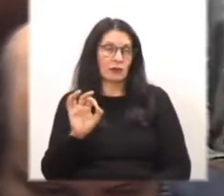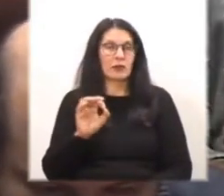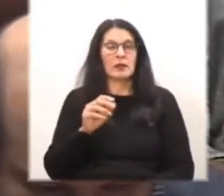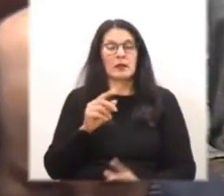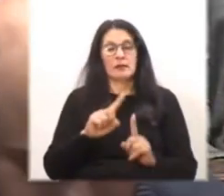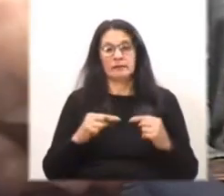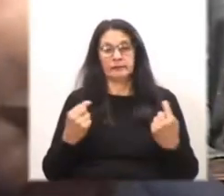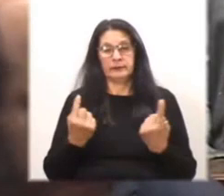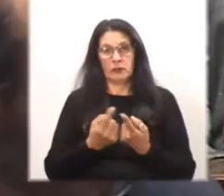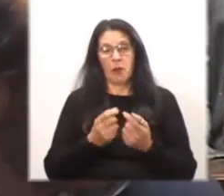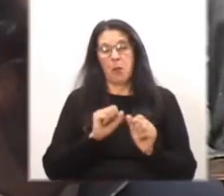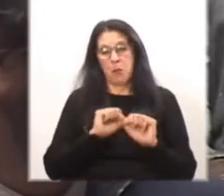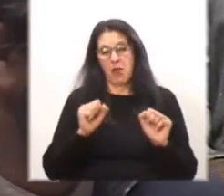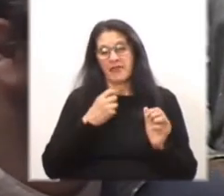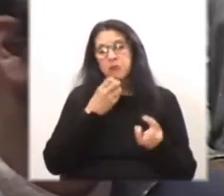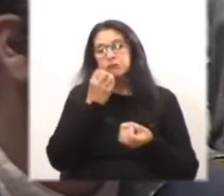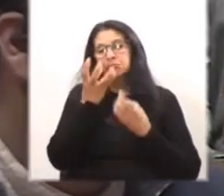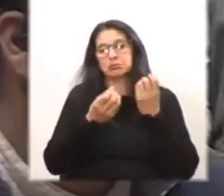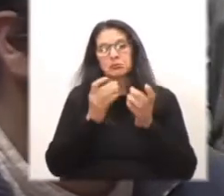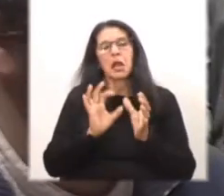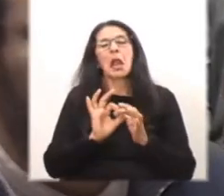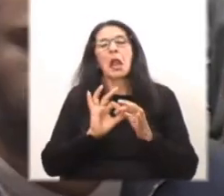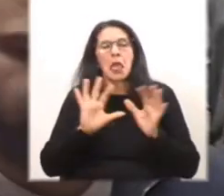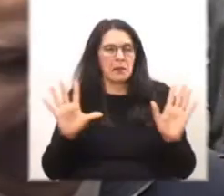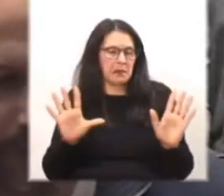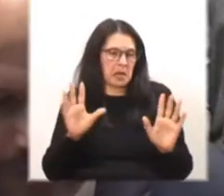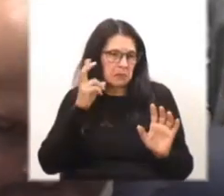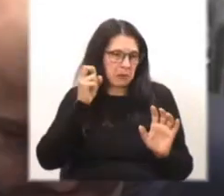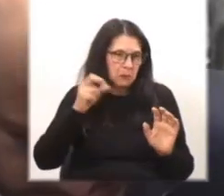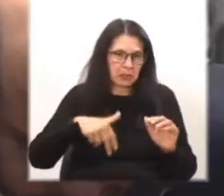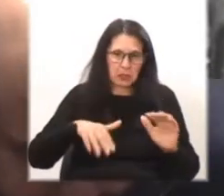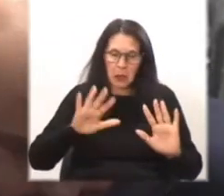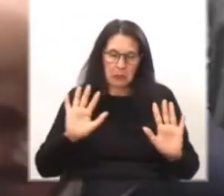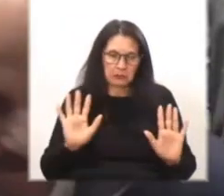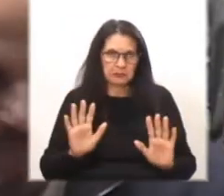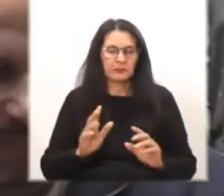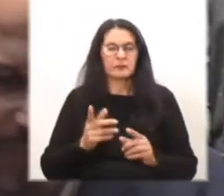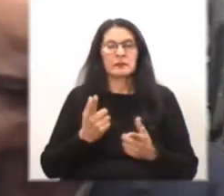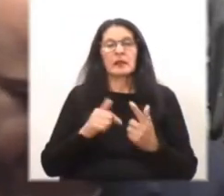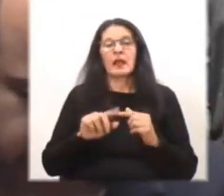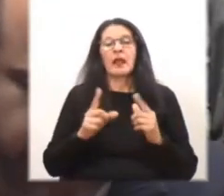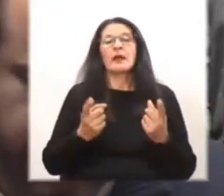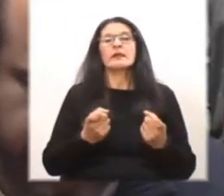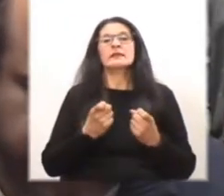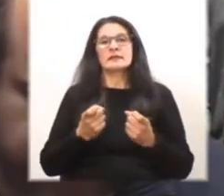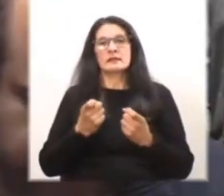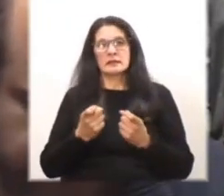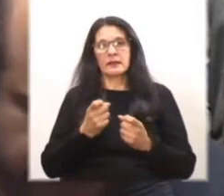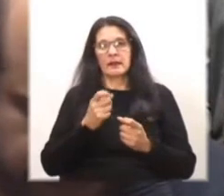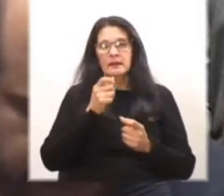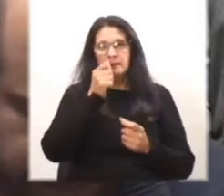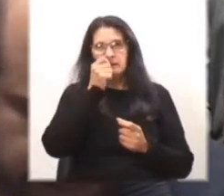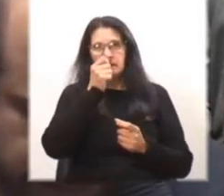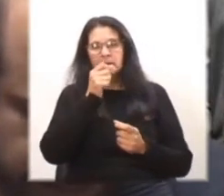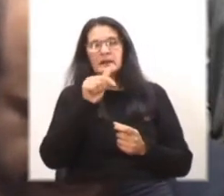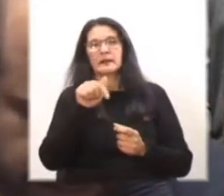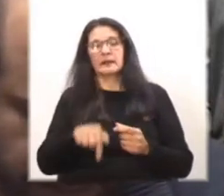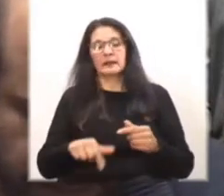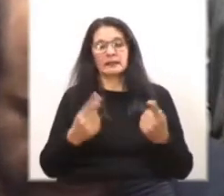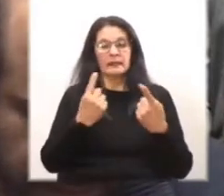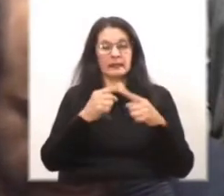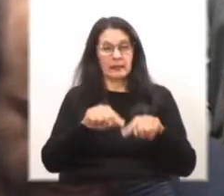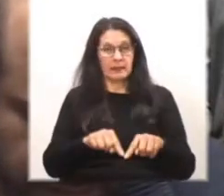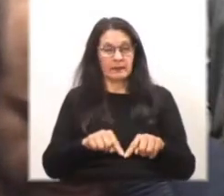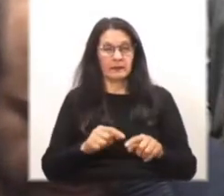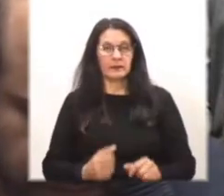posibilidad de expresarnos libremente. De hecho, la necesidad de esta interpelación